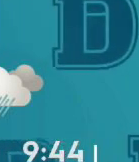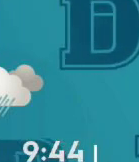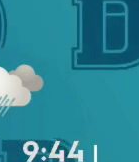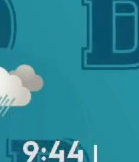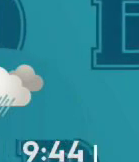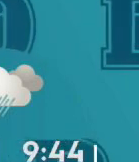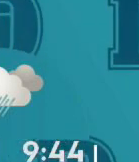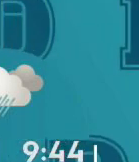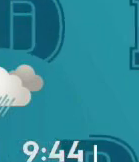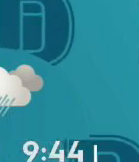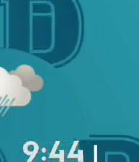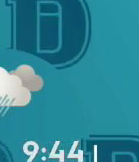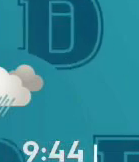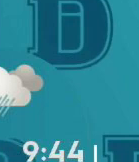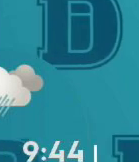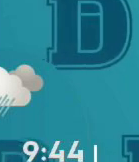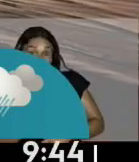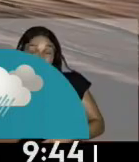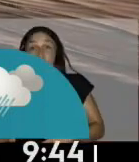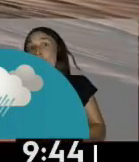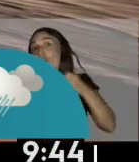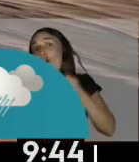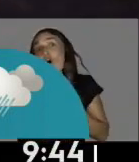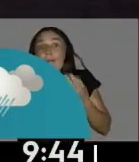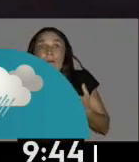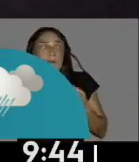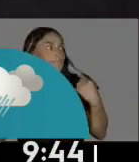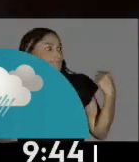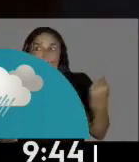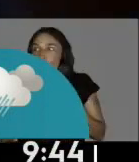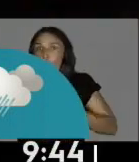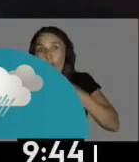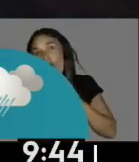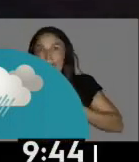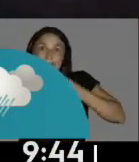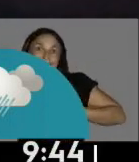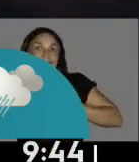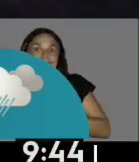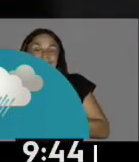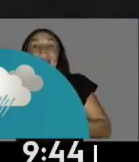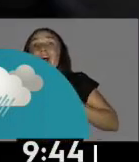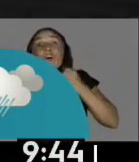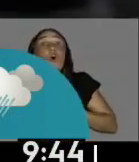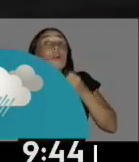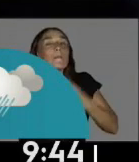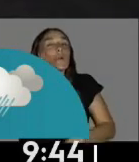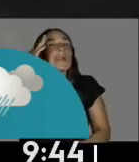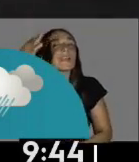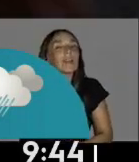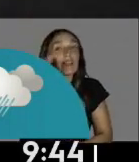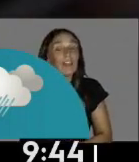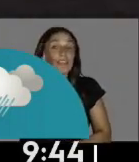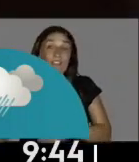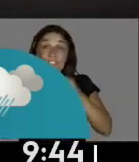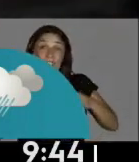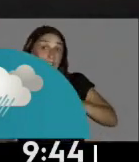ejemplo, las personas con síndrome de Down tienen un índice de felicidad más alto que los que no tenemos síndrome de Down. Los padres, en una